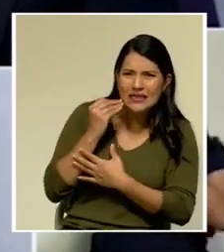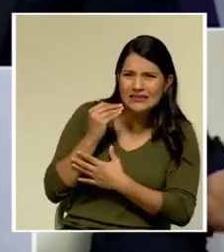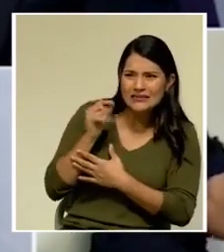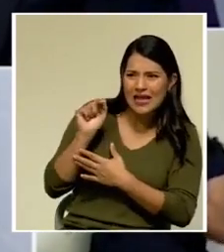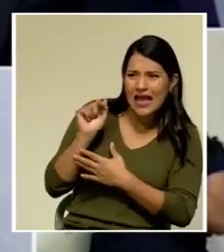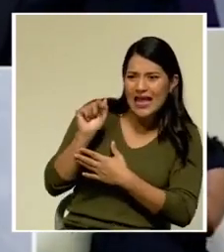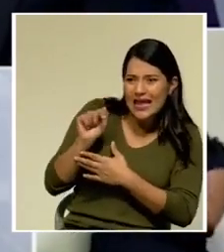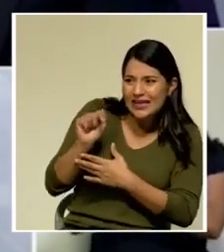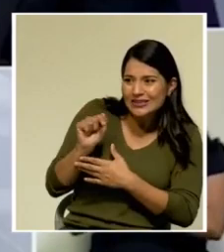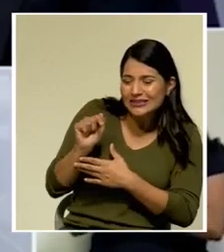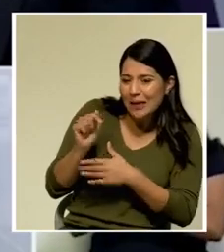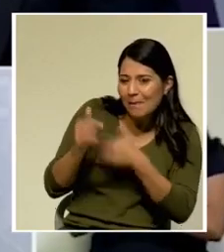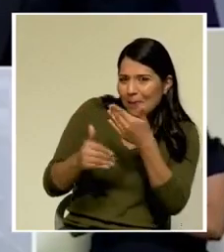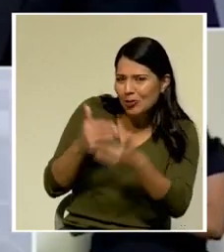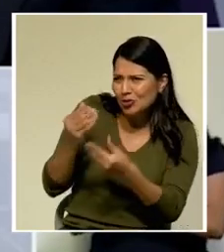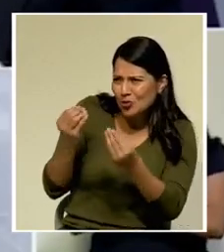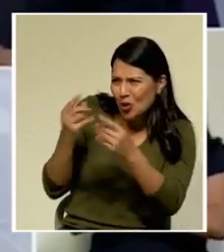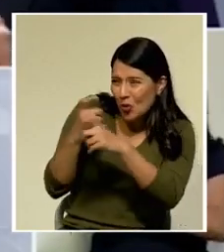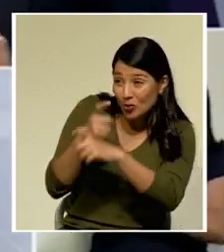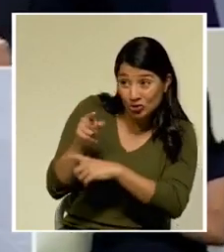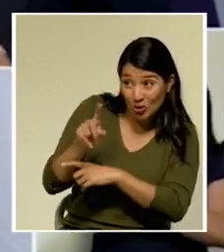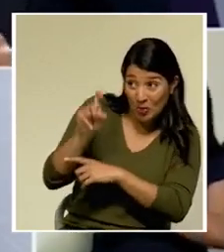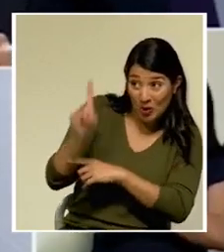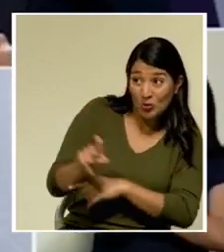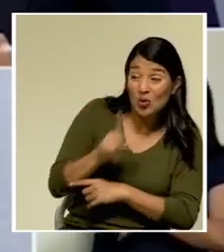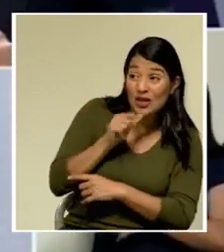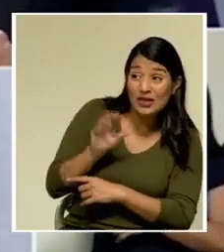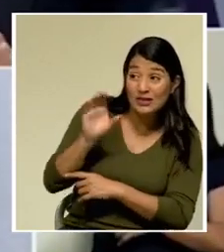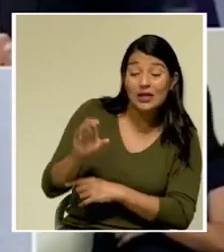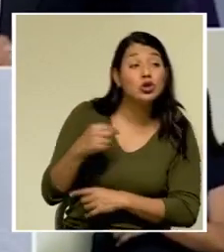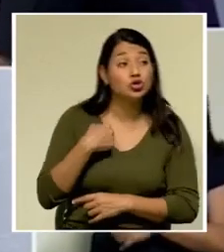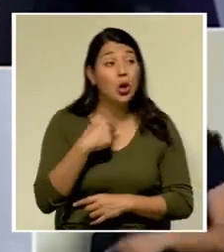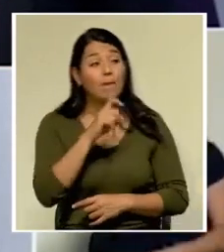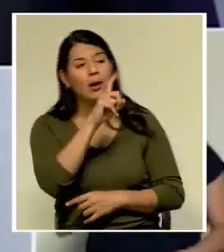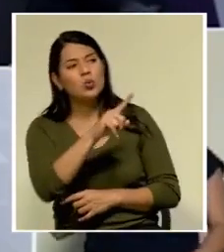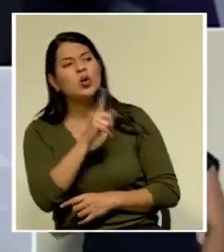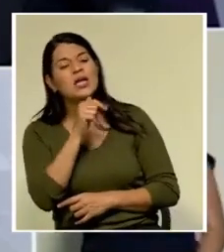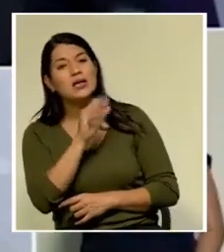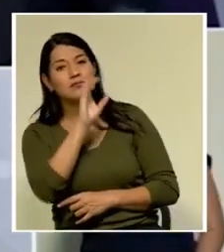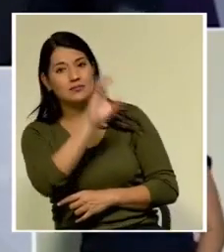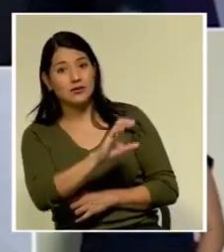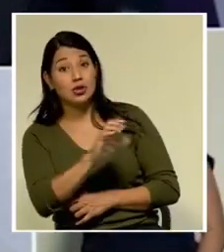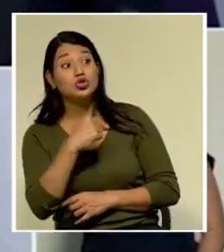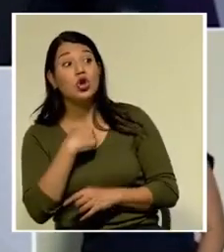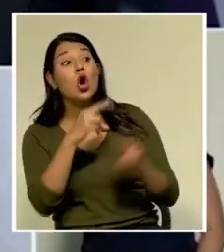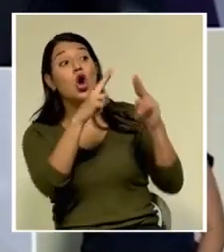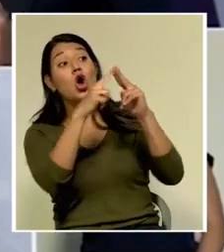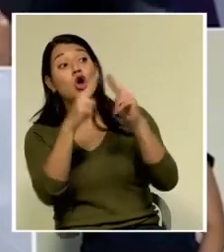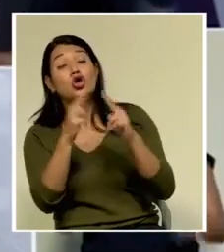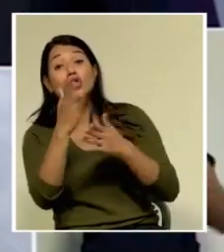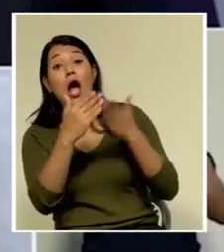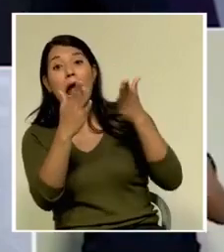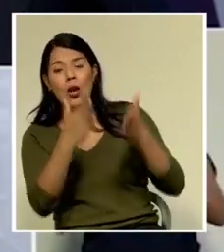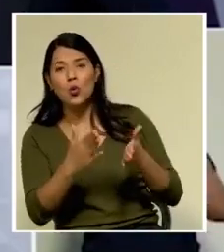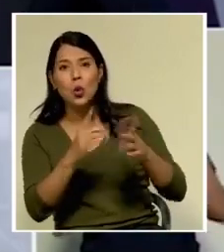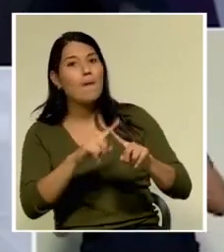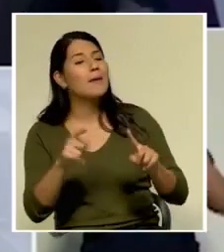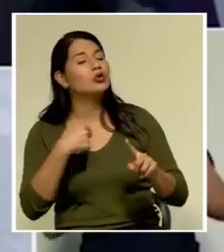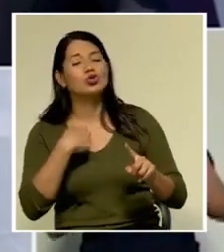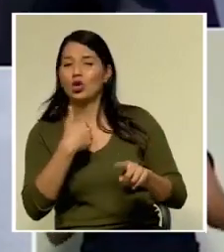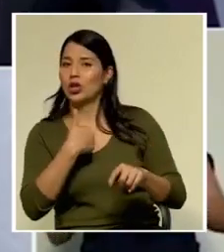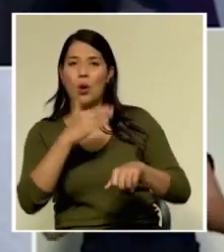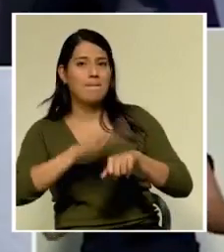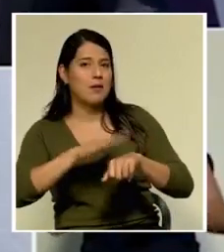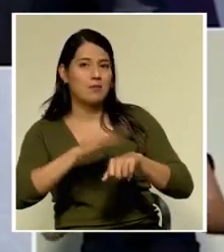llenos de barro, ¿no preguntó quién pone la plata? Yo pregunté quién pone la plata y conozco a algunos de los que ponen la plata. No estoy autorizada para